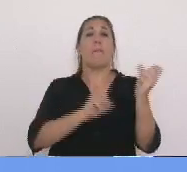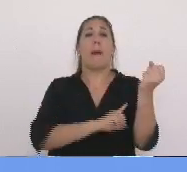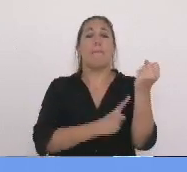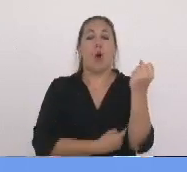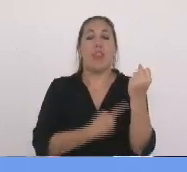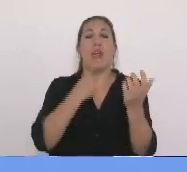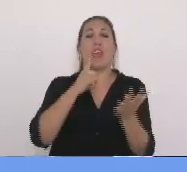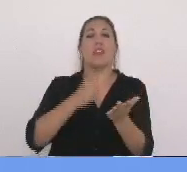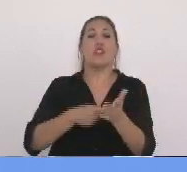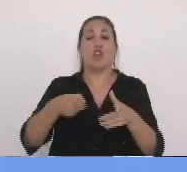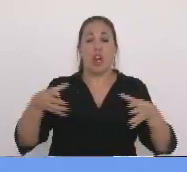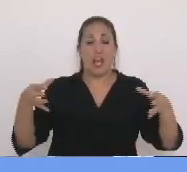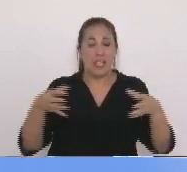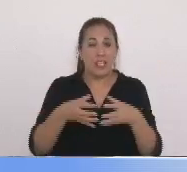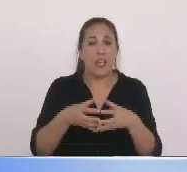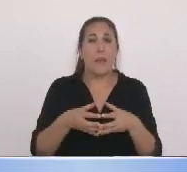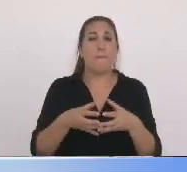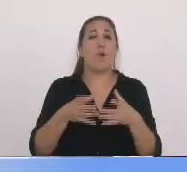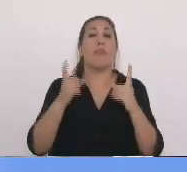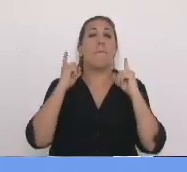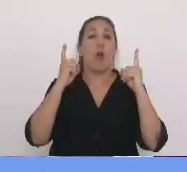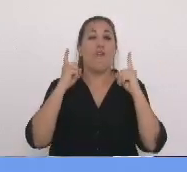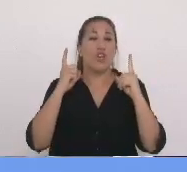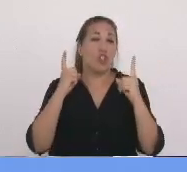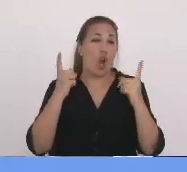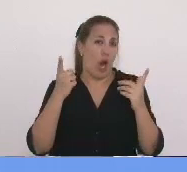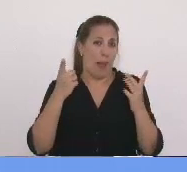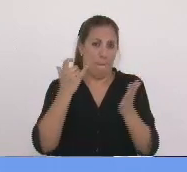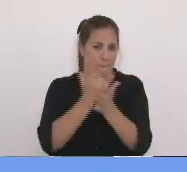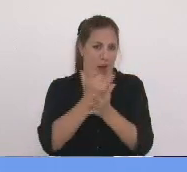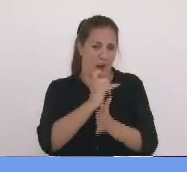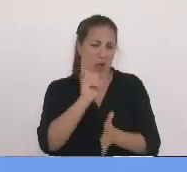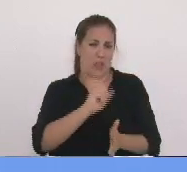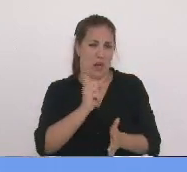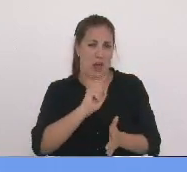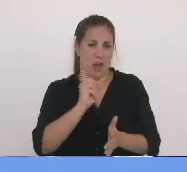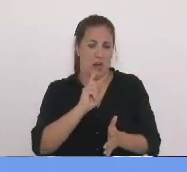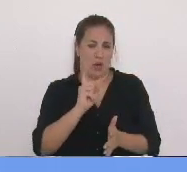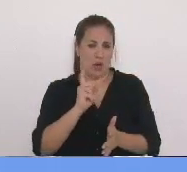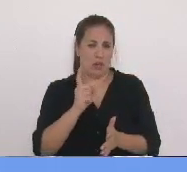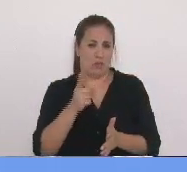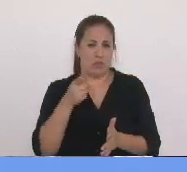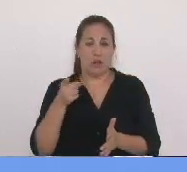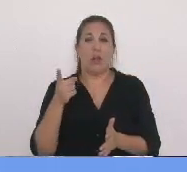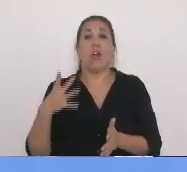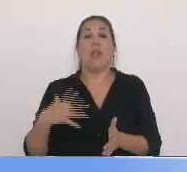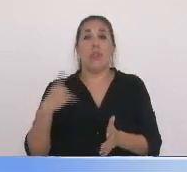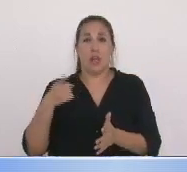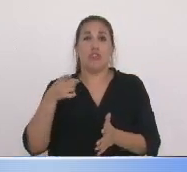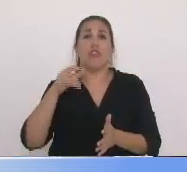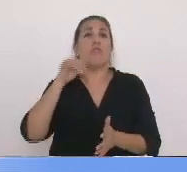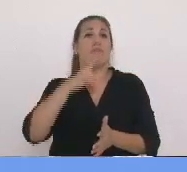ese conjunto de profesores que no es menor hacia los decanos que sí o sí son